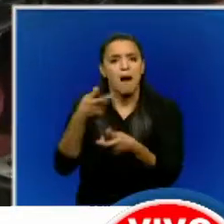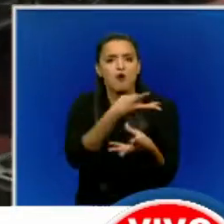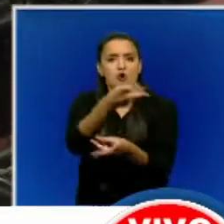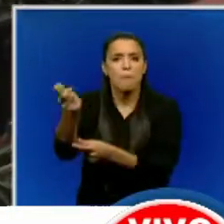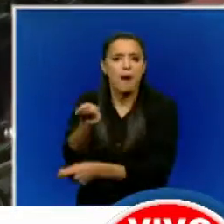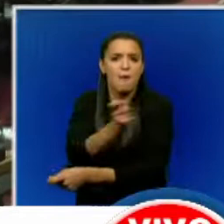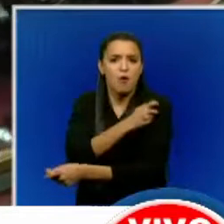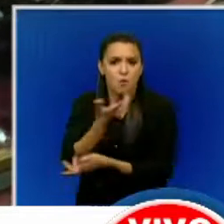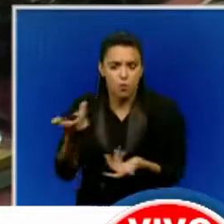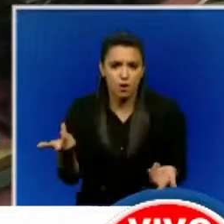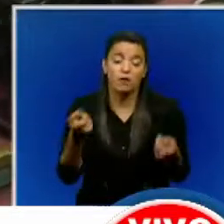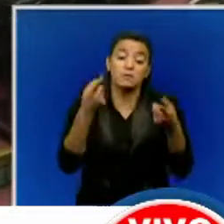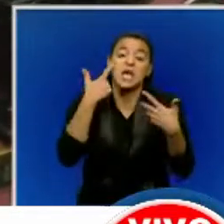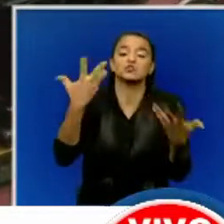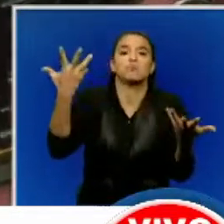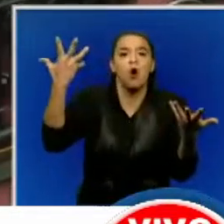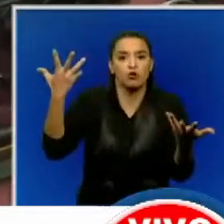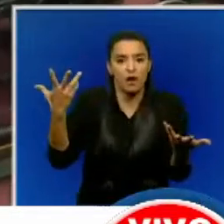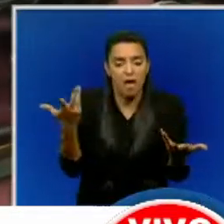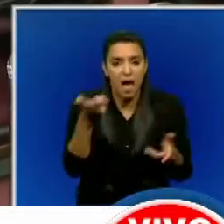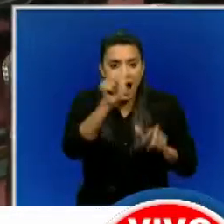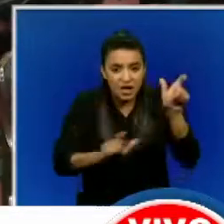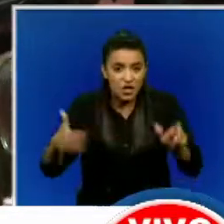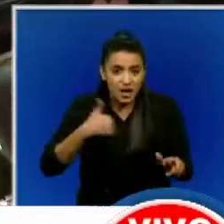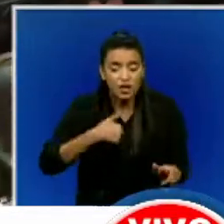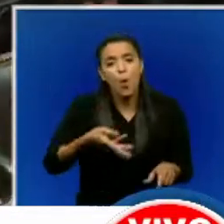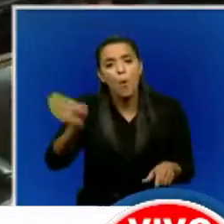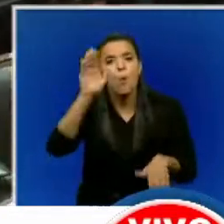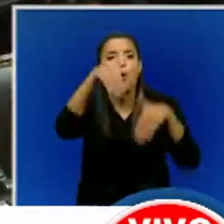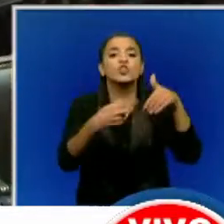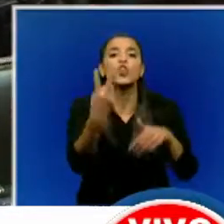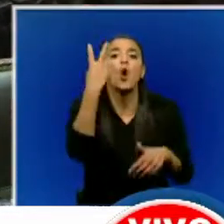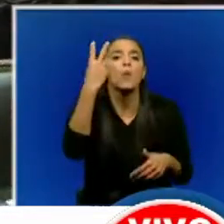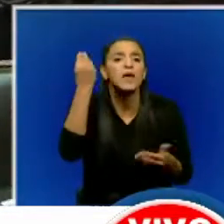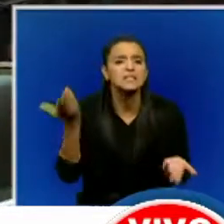Y no estaríamos exponiendo a los argentinos que vayan a votar dos veces.